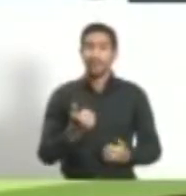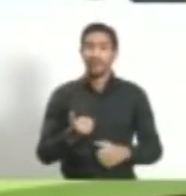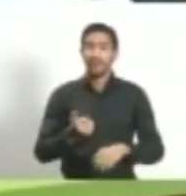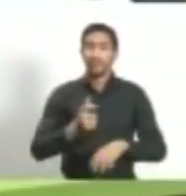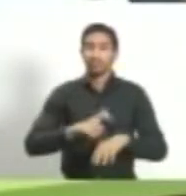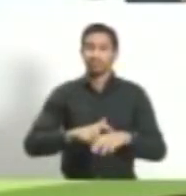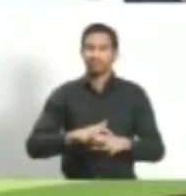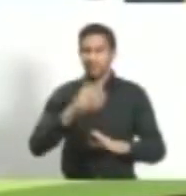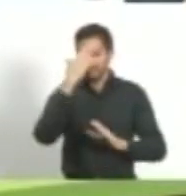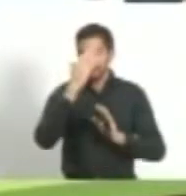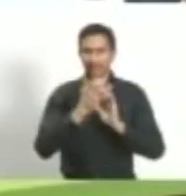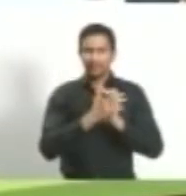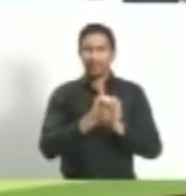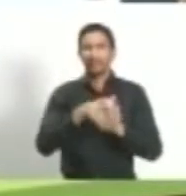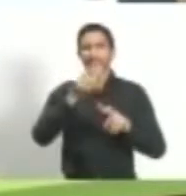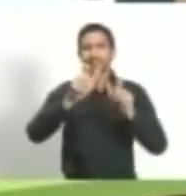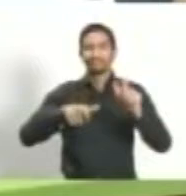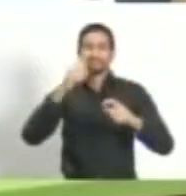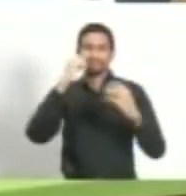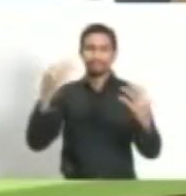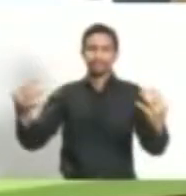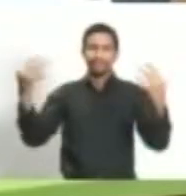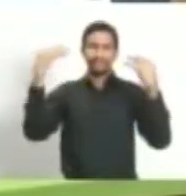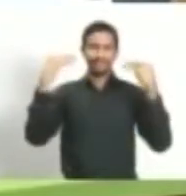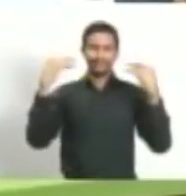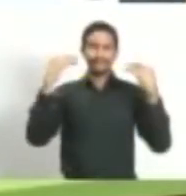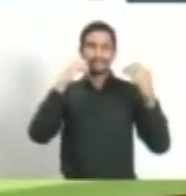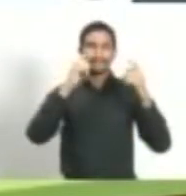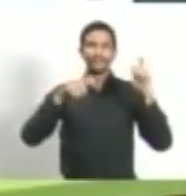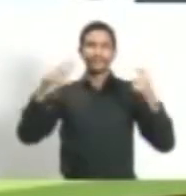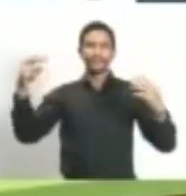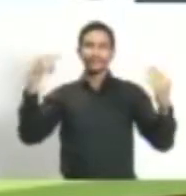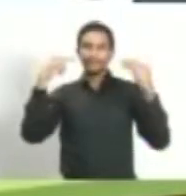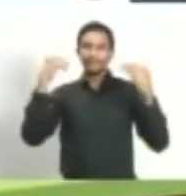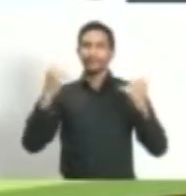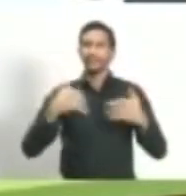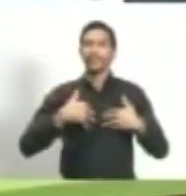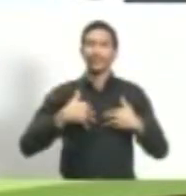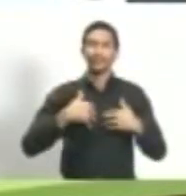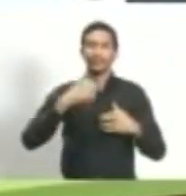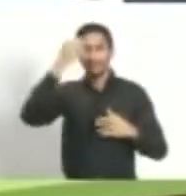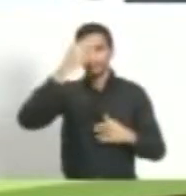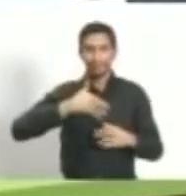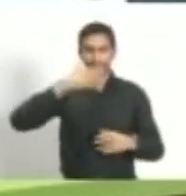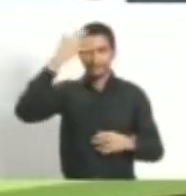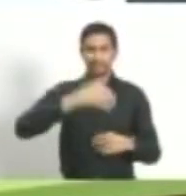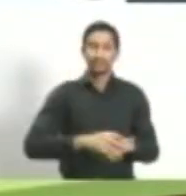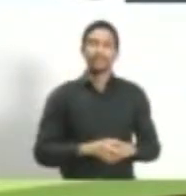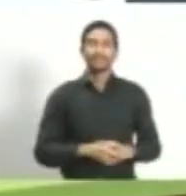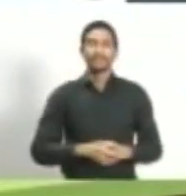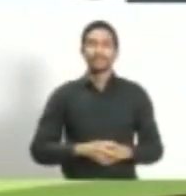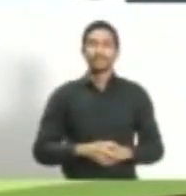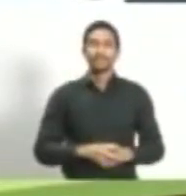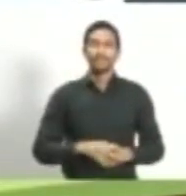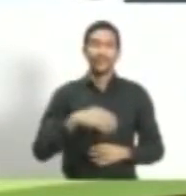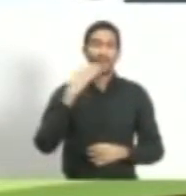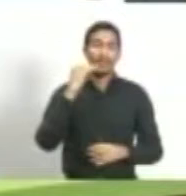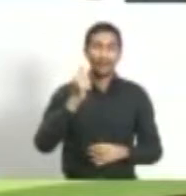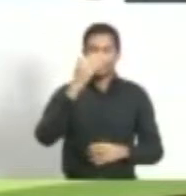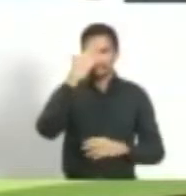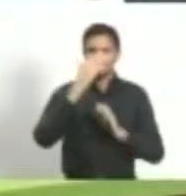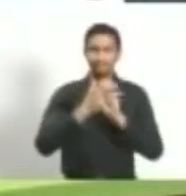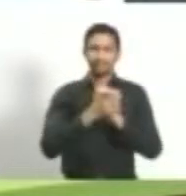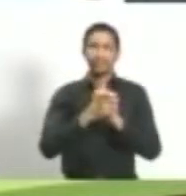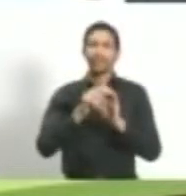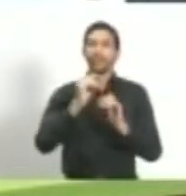hora de saludar a toda nuestra teleaudiencia que está allí conectaditos al Facebook. Ellos para el día de hoy son Mafe Beltrán, que está de cumpleaños, Ada Páez,